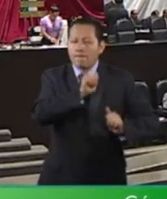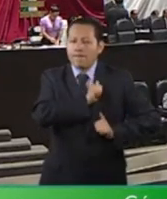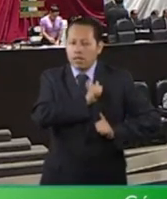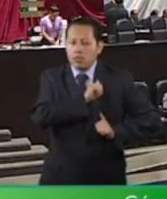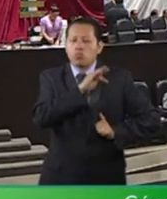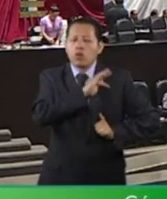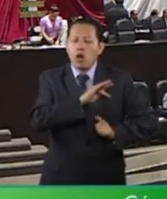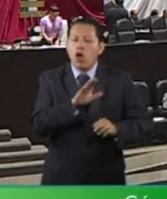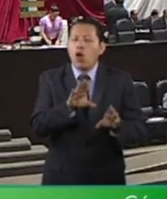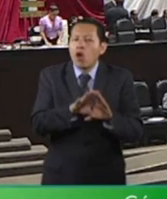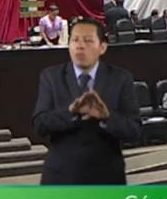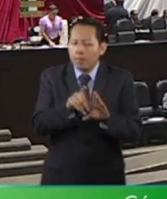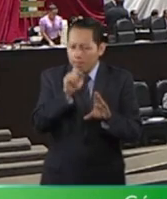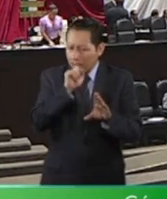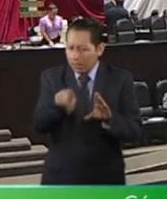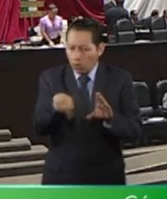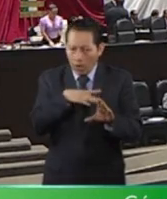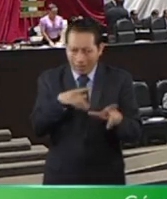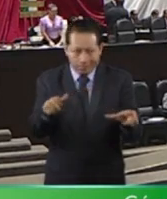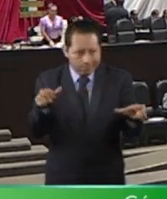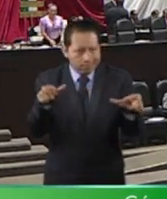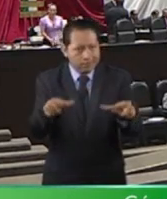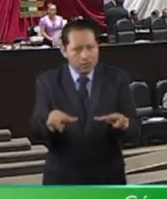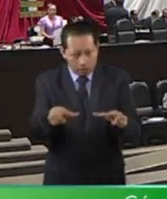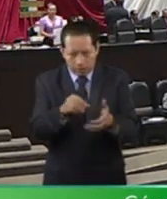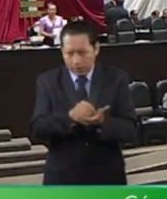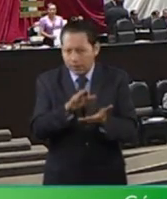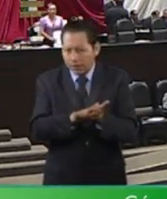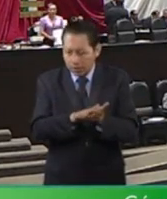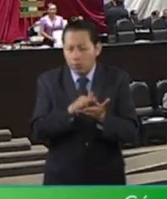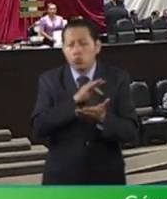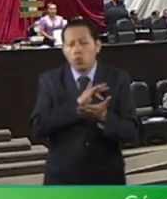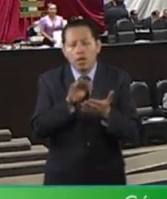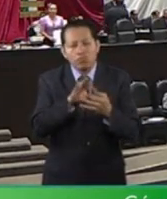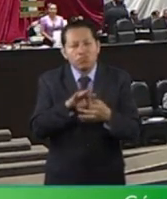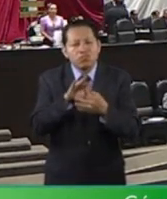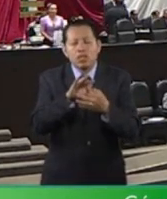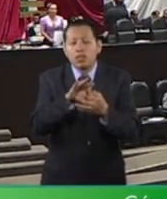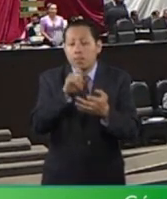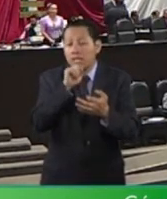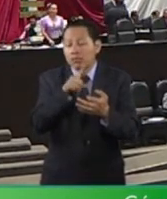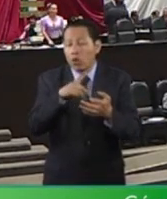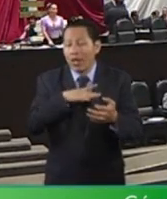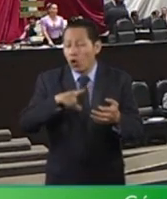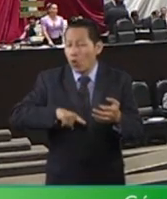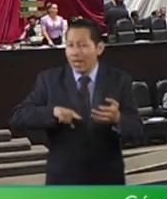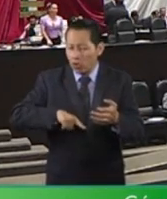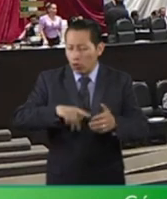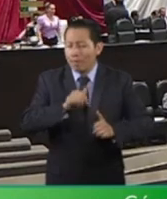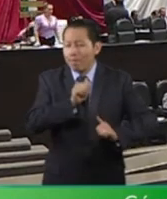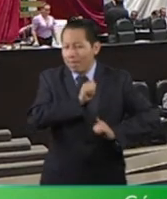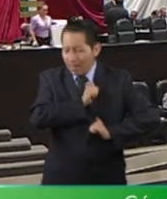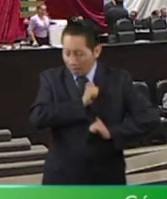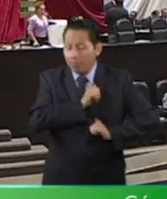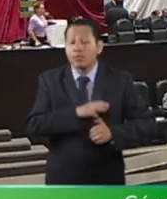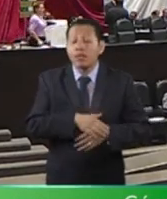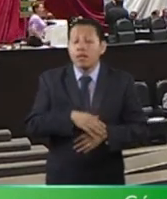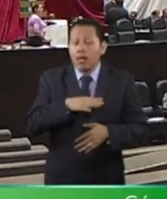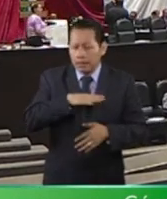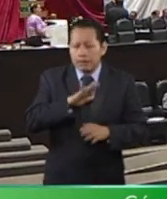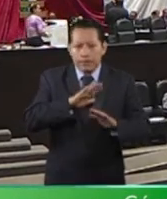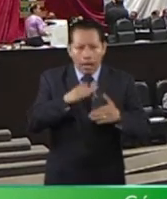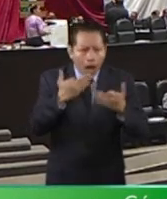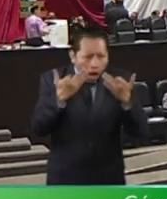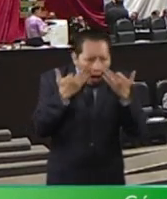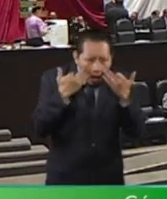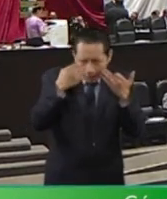del ámbito de la seguridad pública, está consolidando un cogobierno militar. La experiencia demuestra que